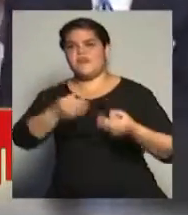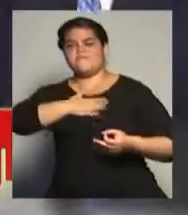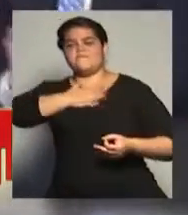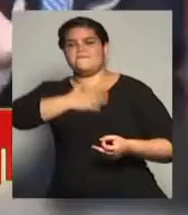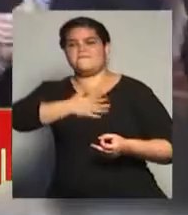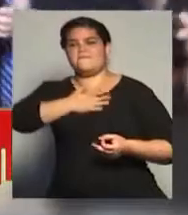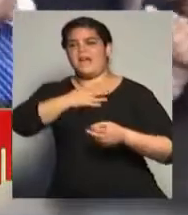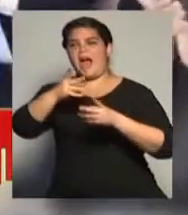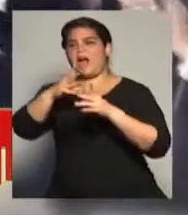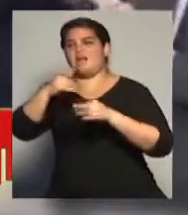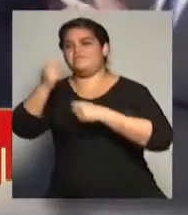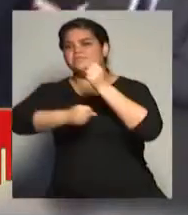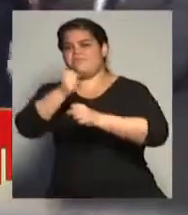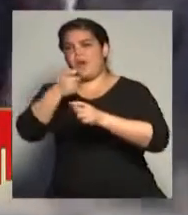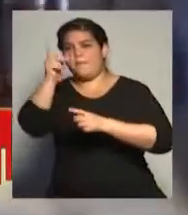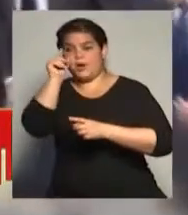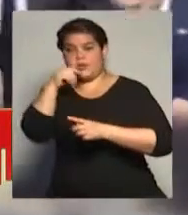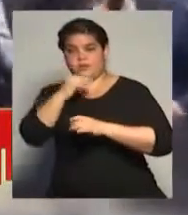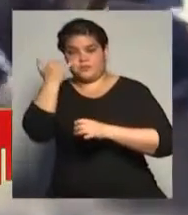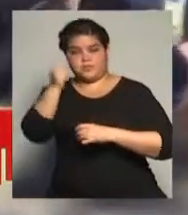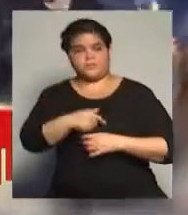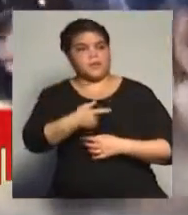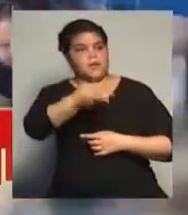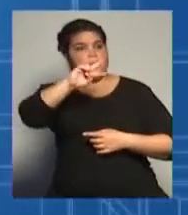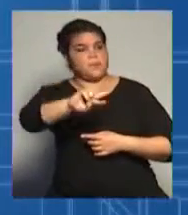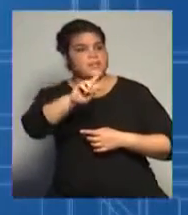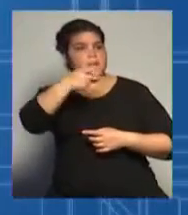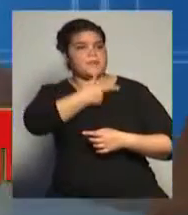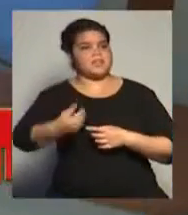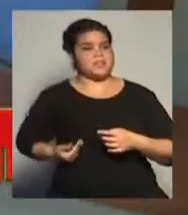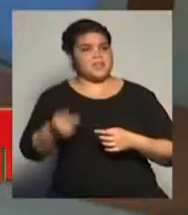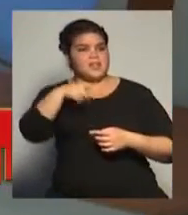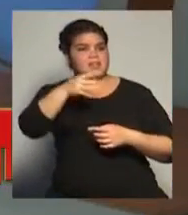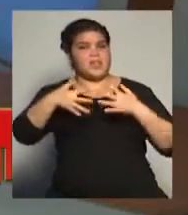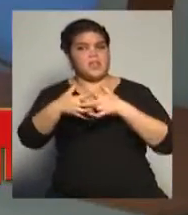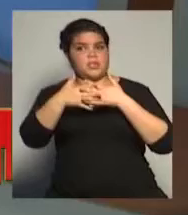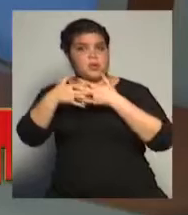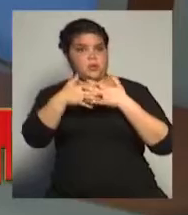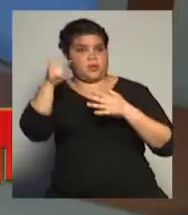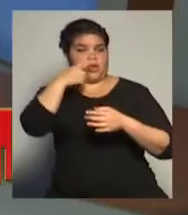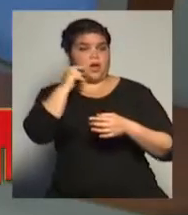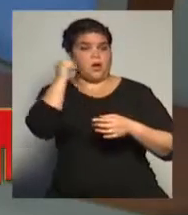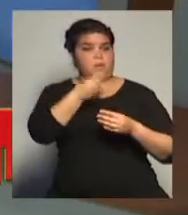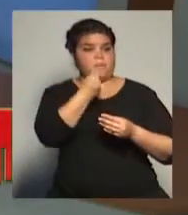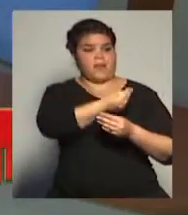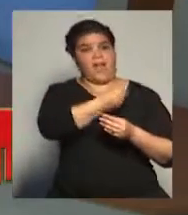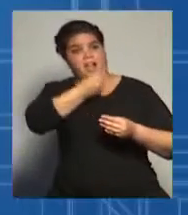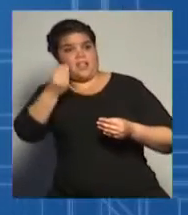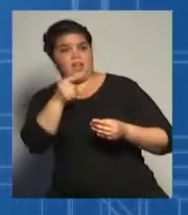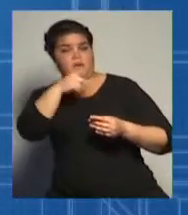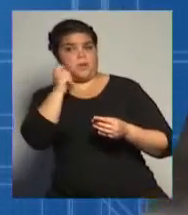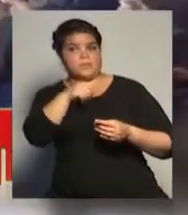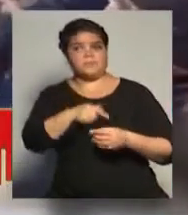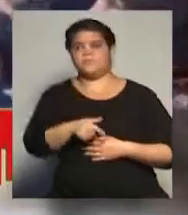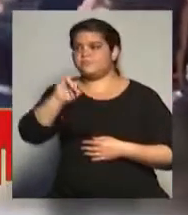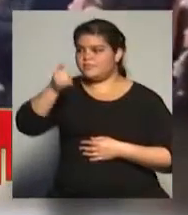su carrera, ¿no? La persona que está al lado es el vicepresidente de los Estados Unidos, Biden, ¿no es cierto? Sí, el que está sí, al lado sí, del titular de los republicanos. Católico, que